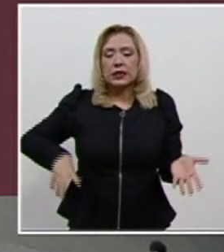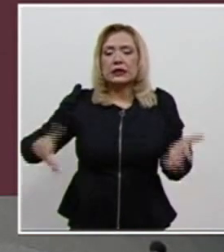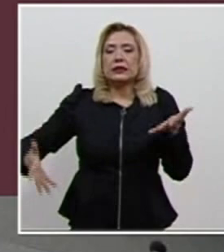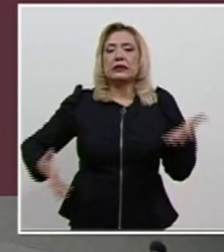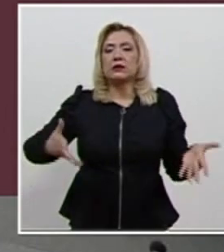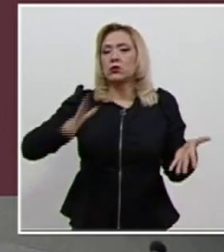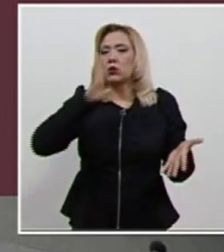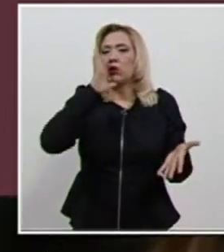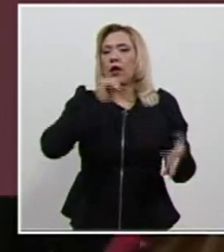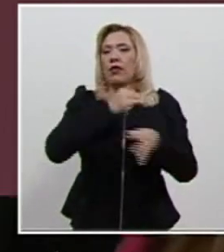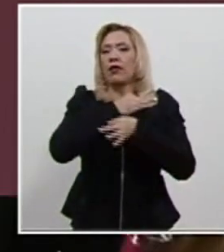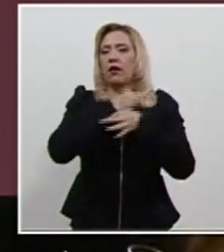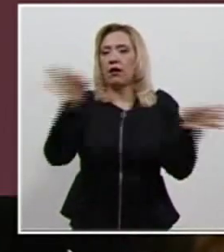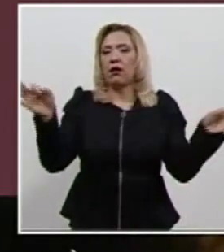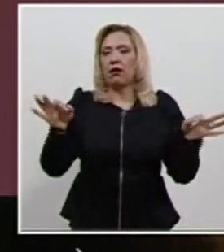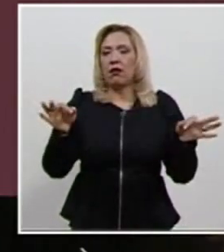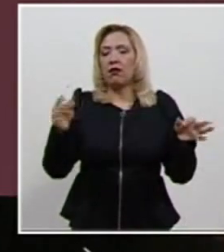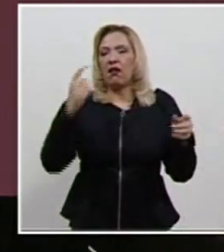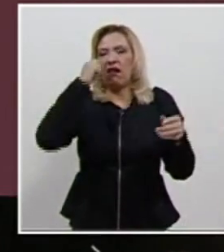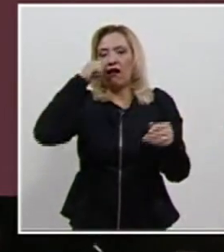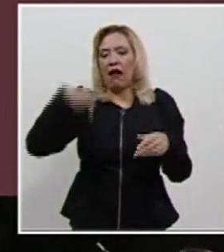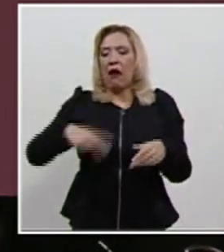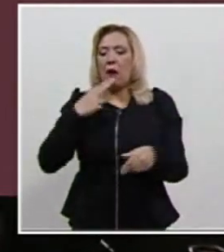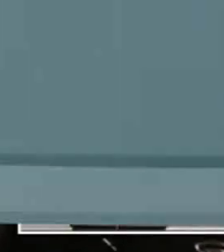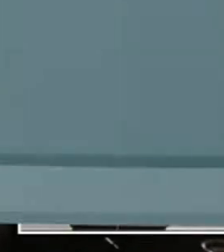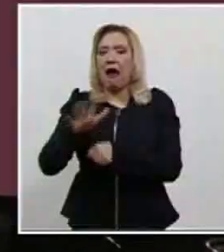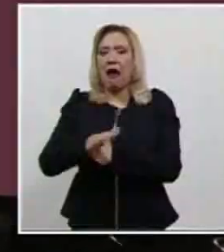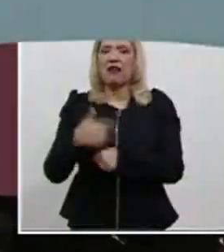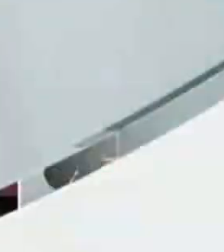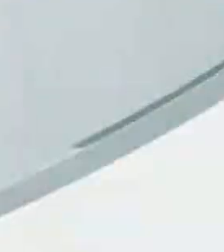información con recursos públicos.